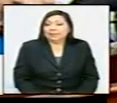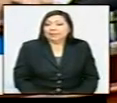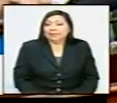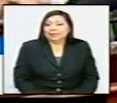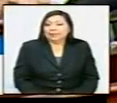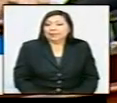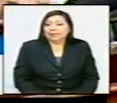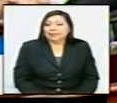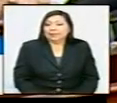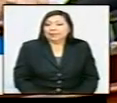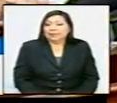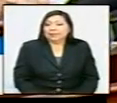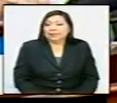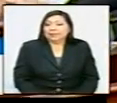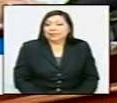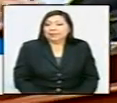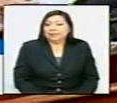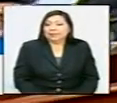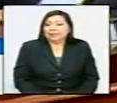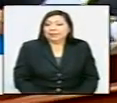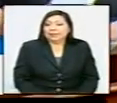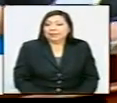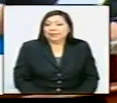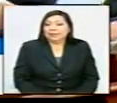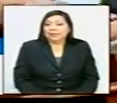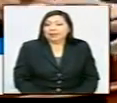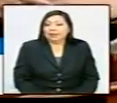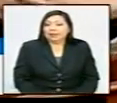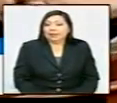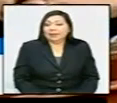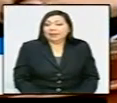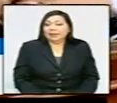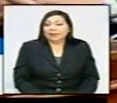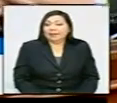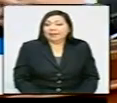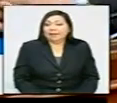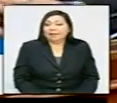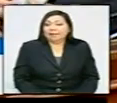Puedes continuar con desiste. Gracias, señora presidenta.